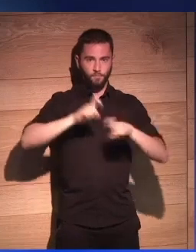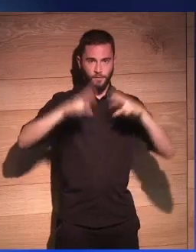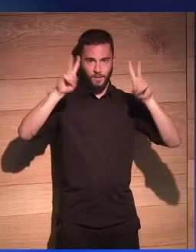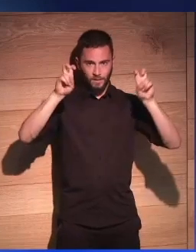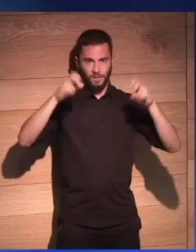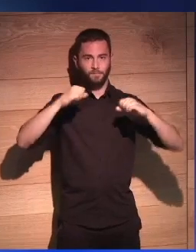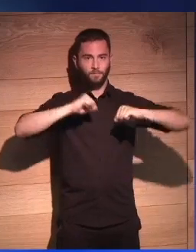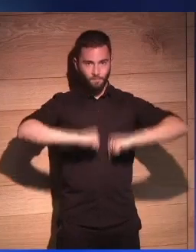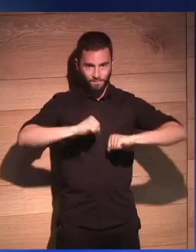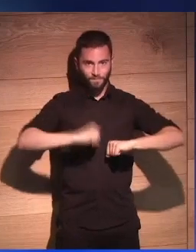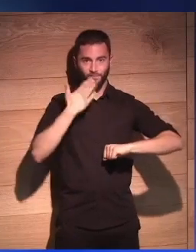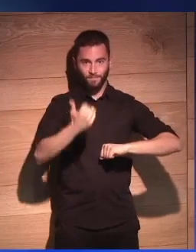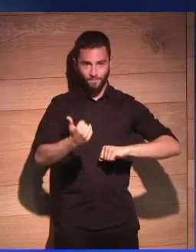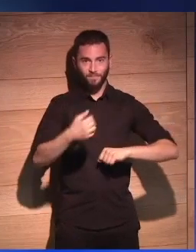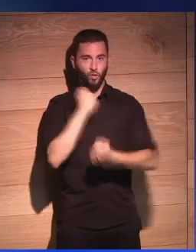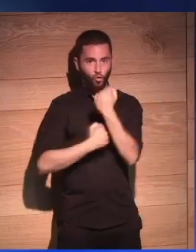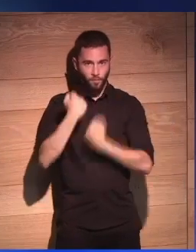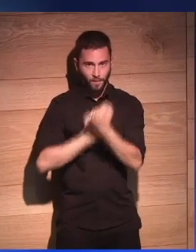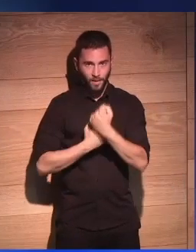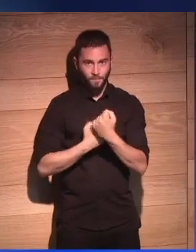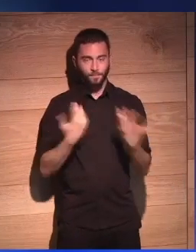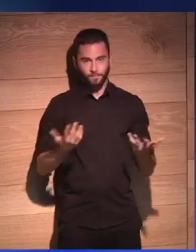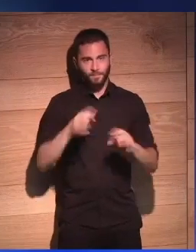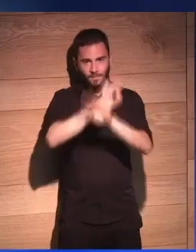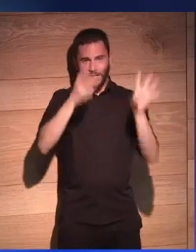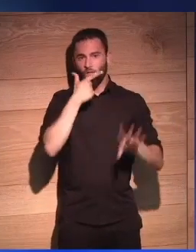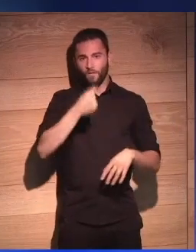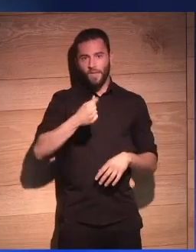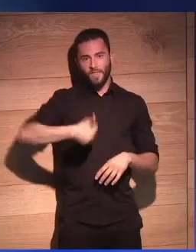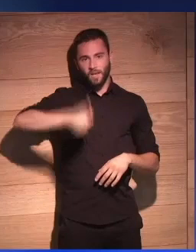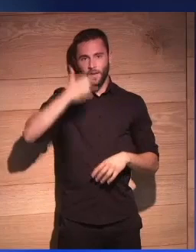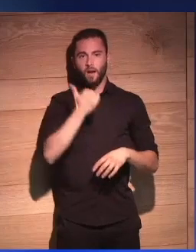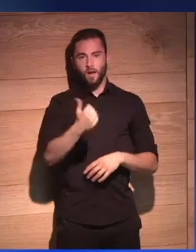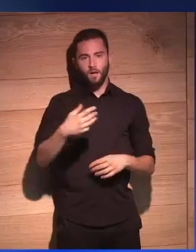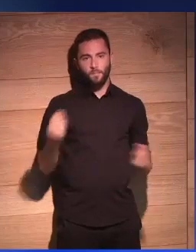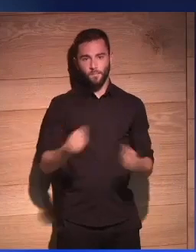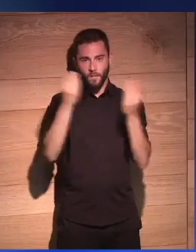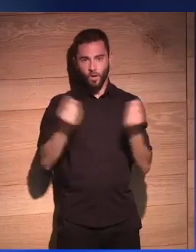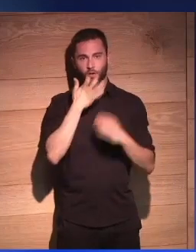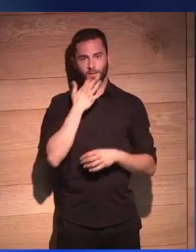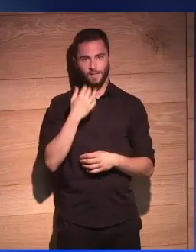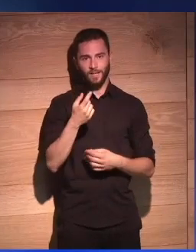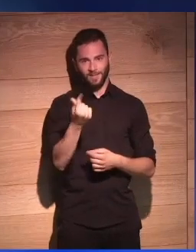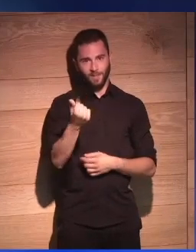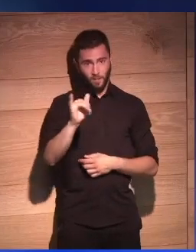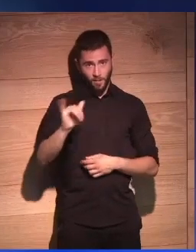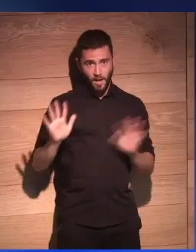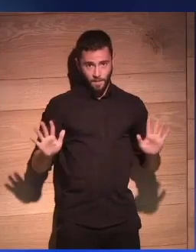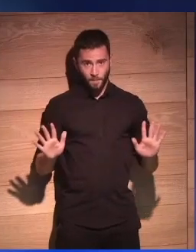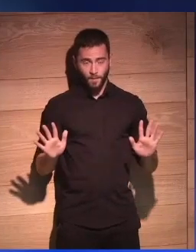economía, está claro que es más fácil envejecer bien si uno tiene un cierto nivel económico, pero